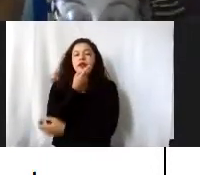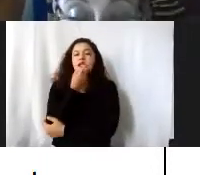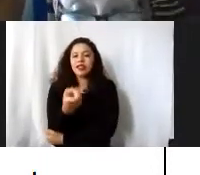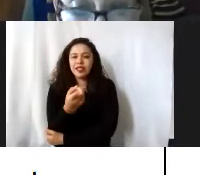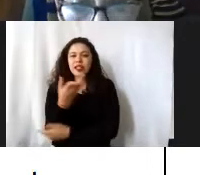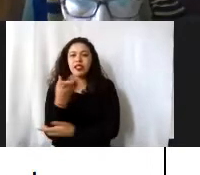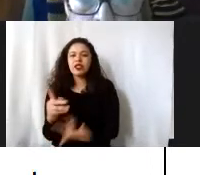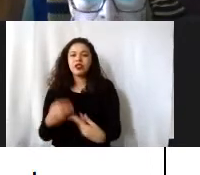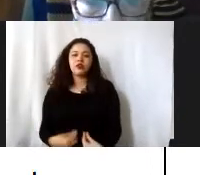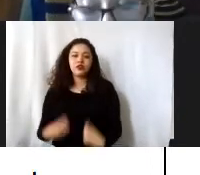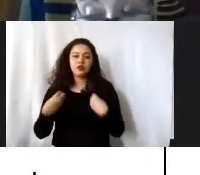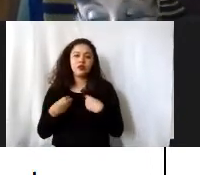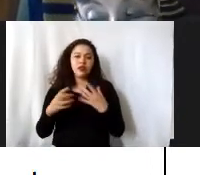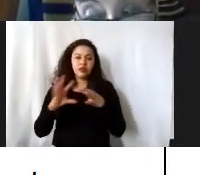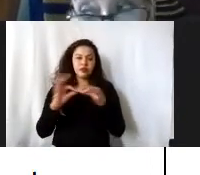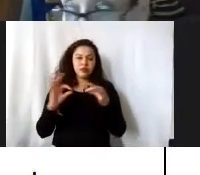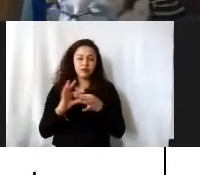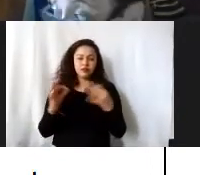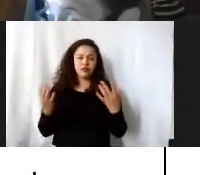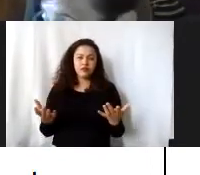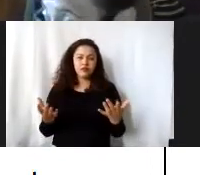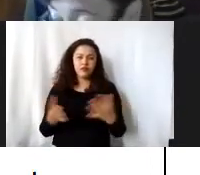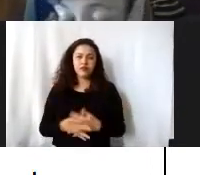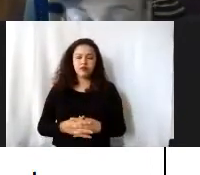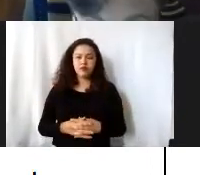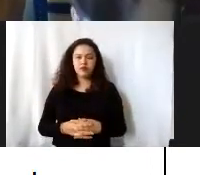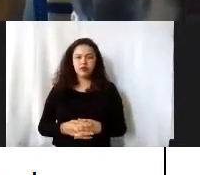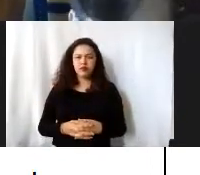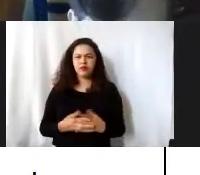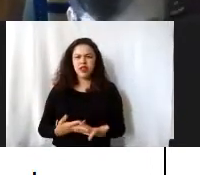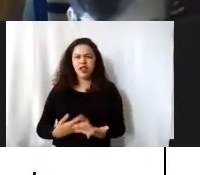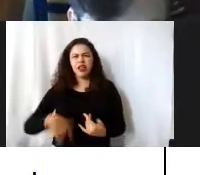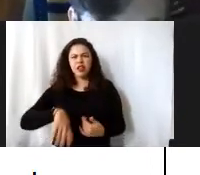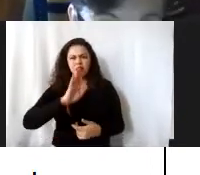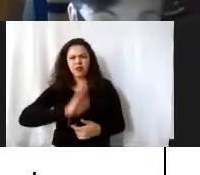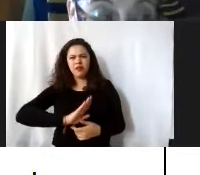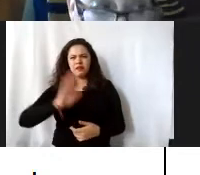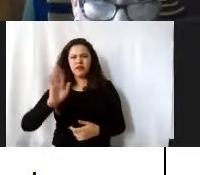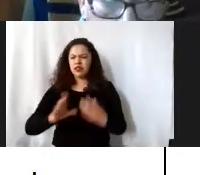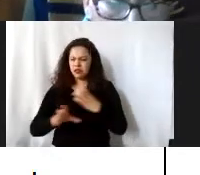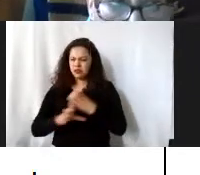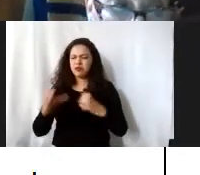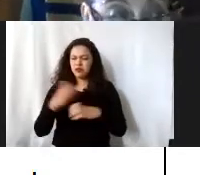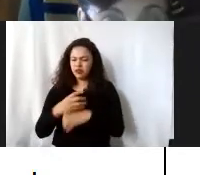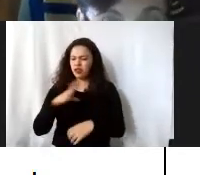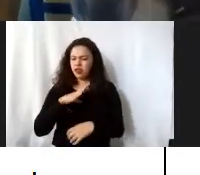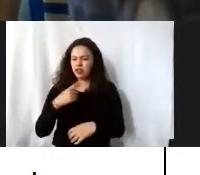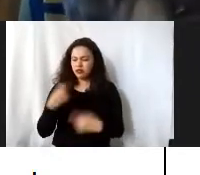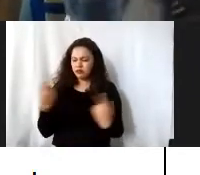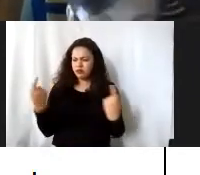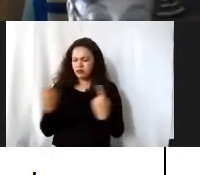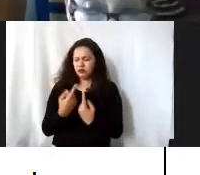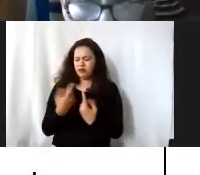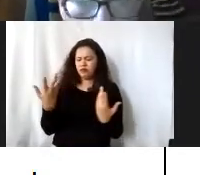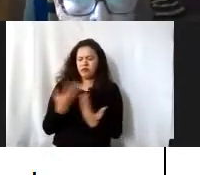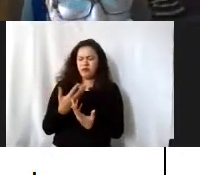vida, y que aparentemente tiene los medios, pues dice uno, es que tú no